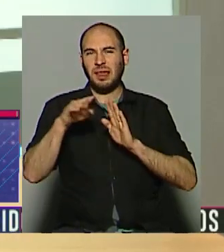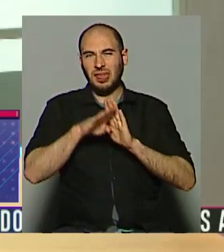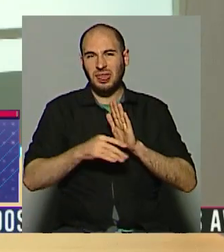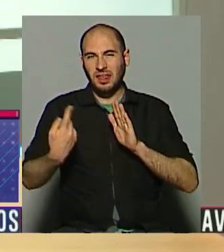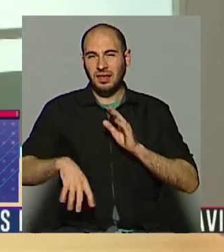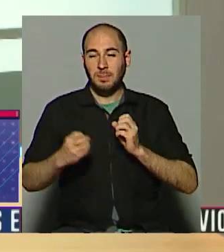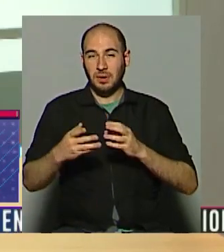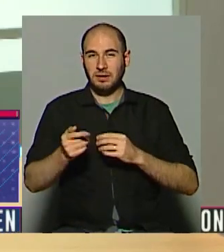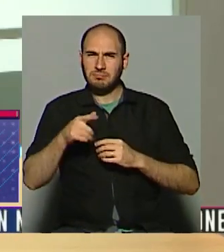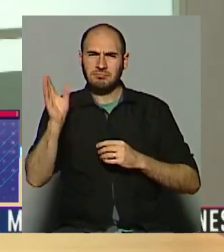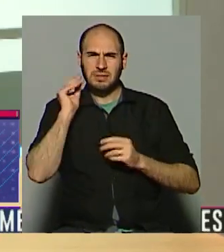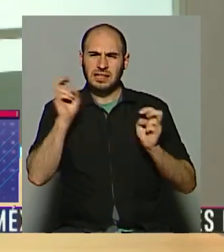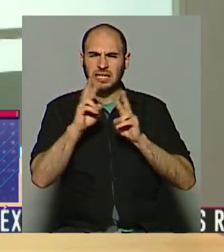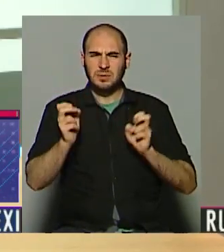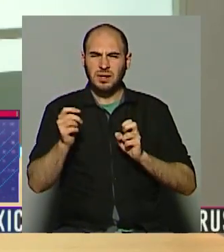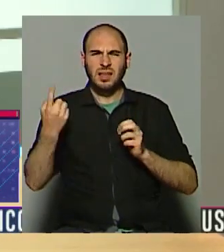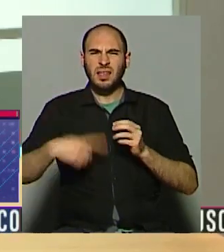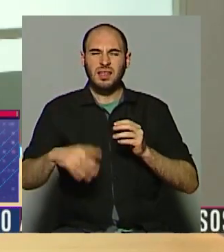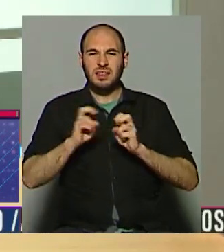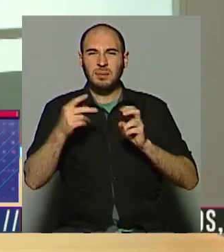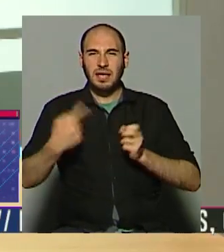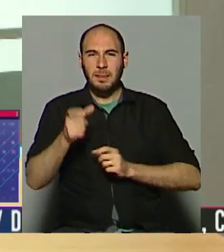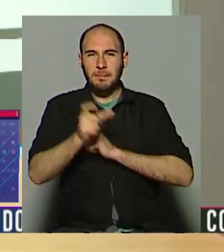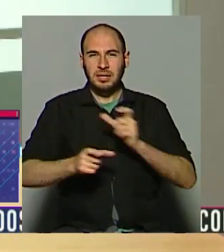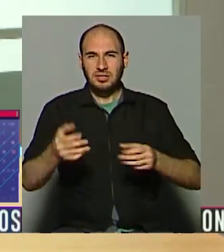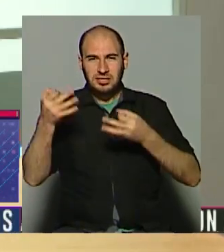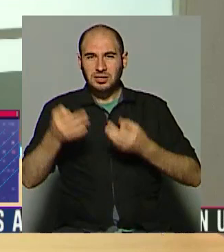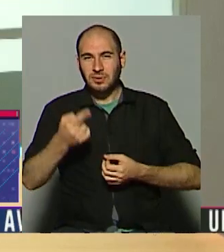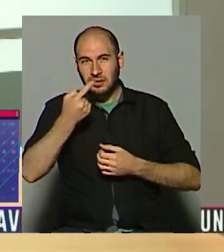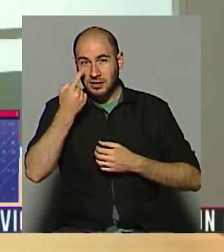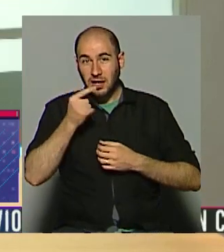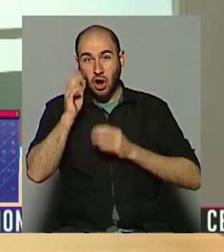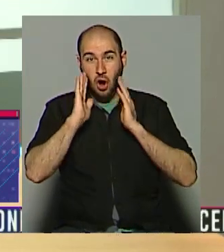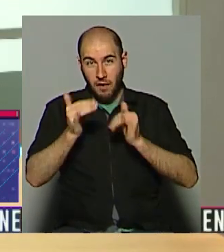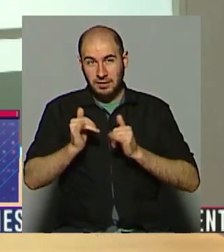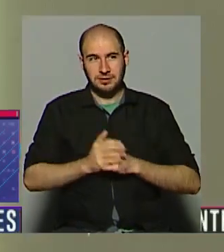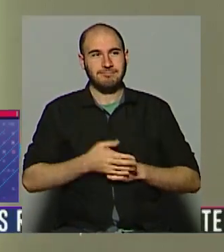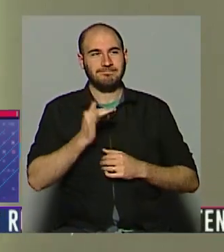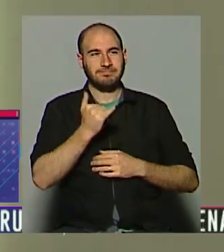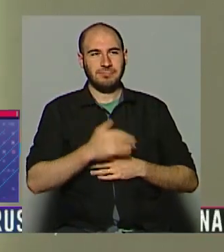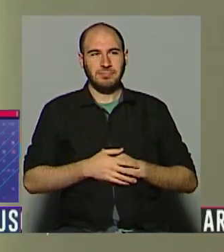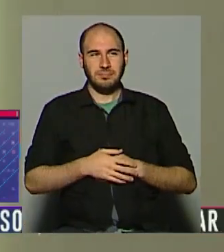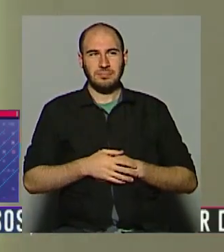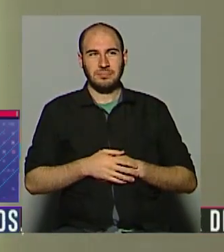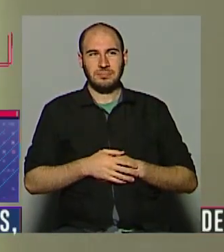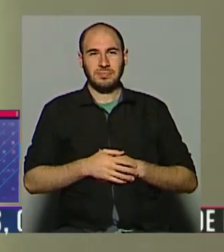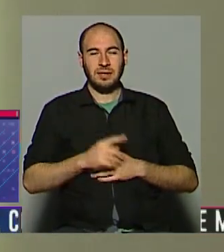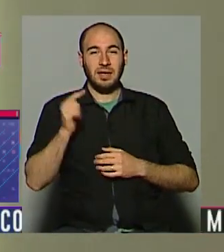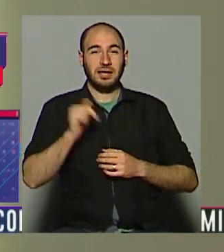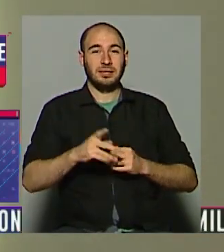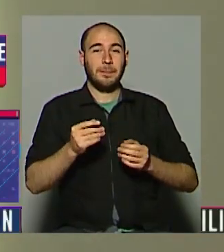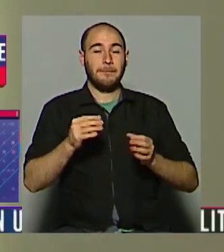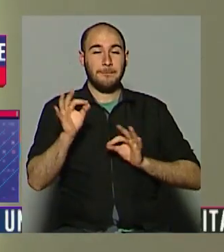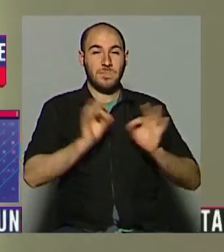porque nosotros cuando escuchábamos el título decíamos de qué se trata, a la gente seguramente le va a interesar, sobre todo a los jóvenes. Sí, es una